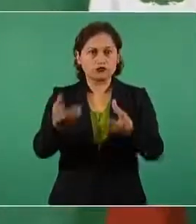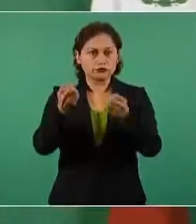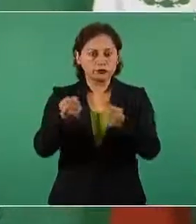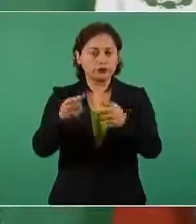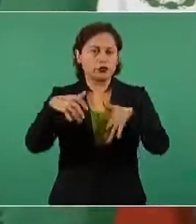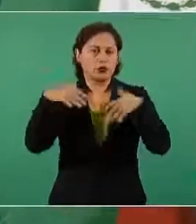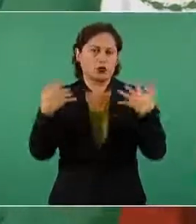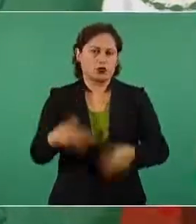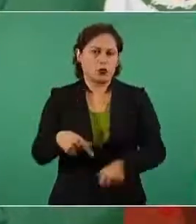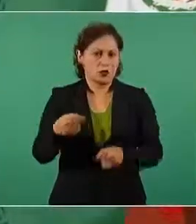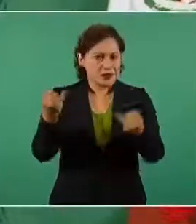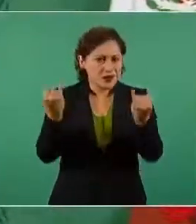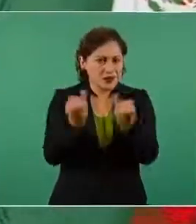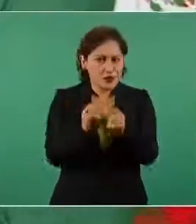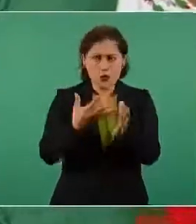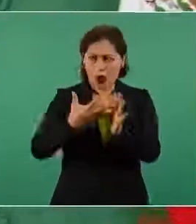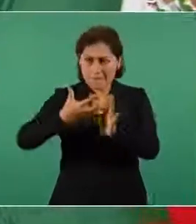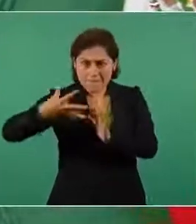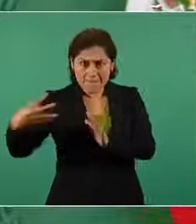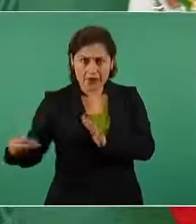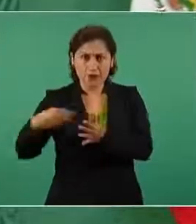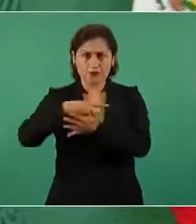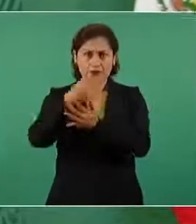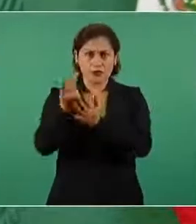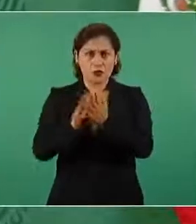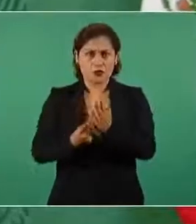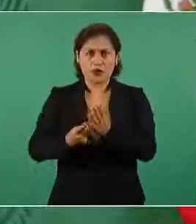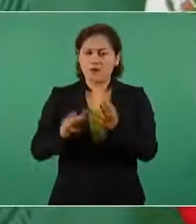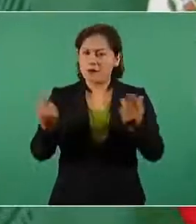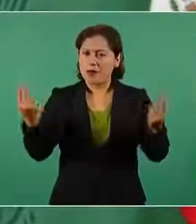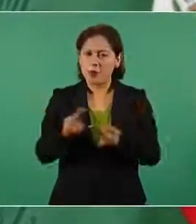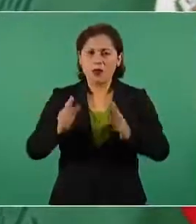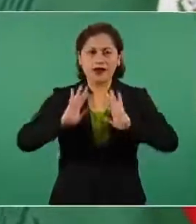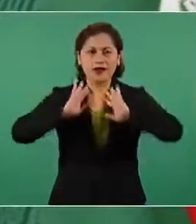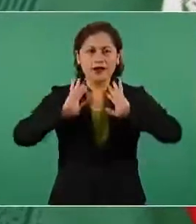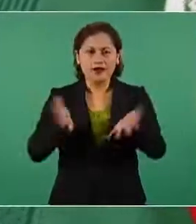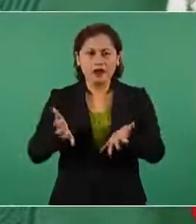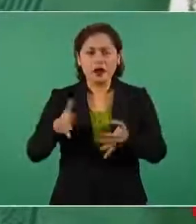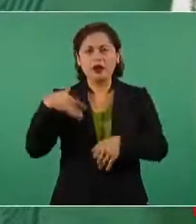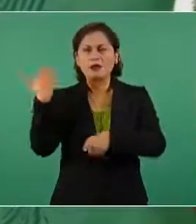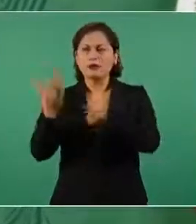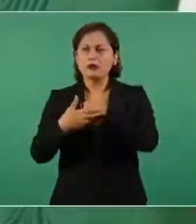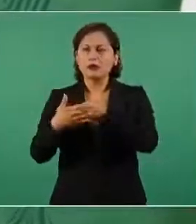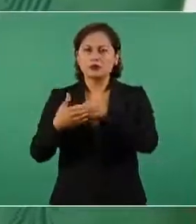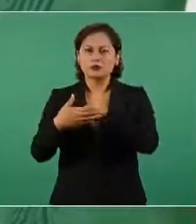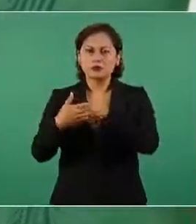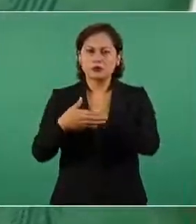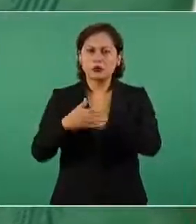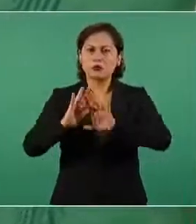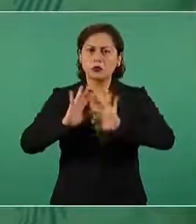y que en seis meses tengamos ya resultados, que tengamos 300, 400 mil